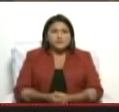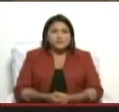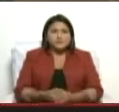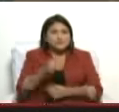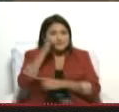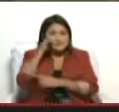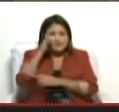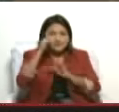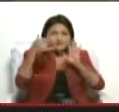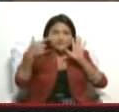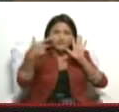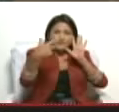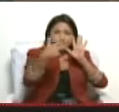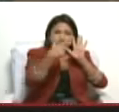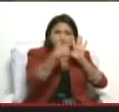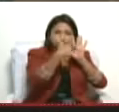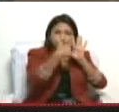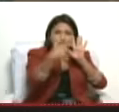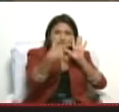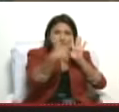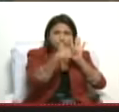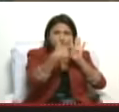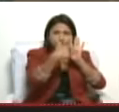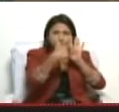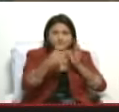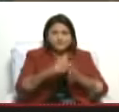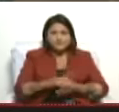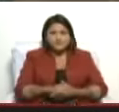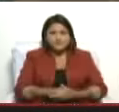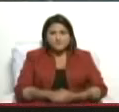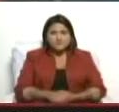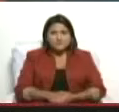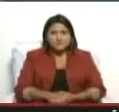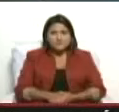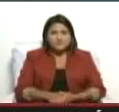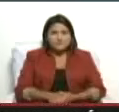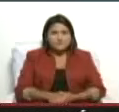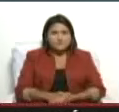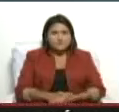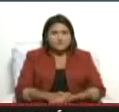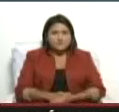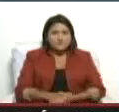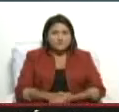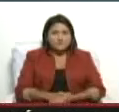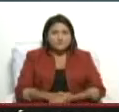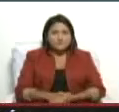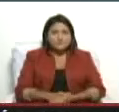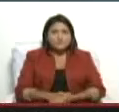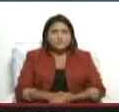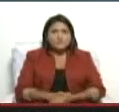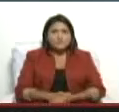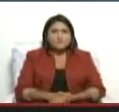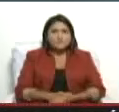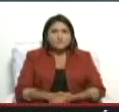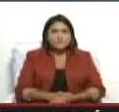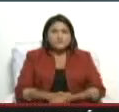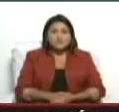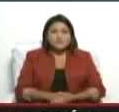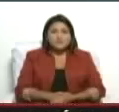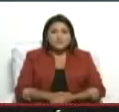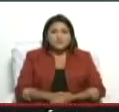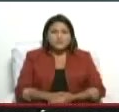la cámara Este es el el original que le fue incautado y que está en la la cadena